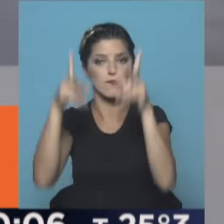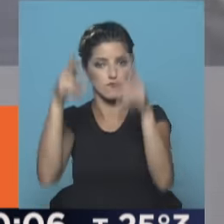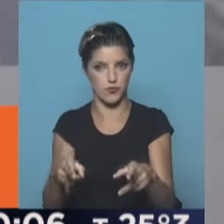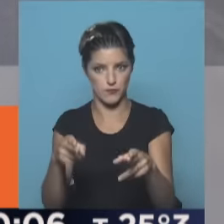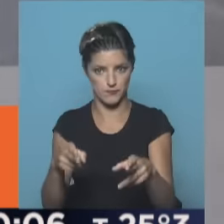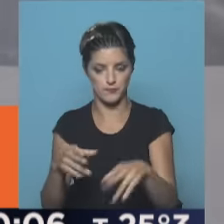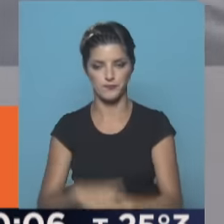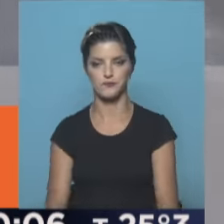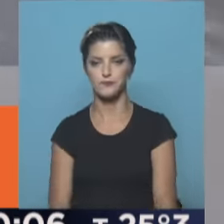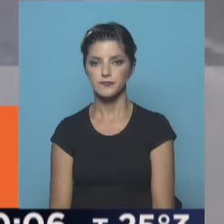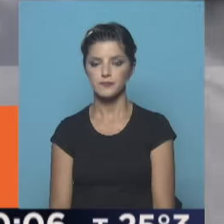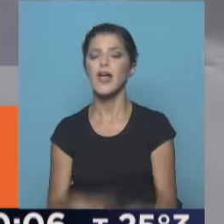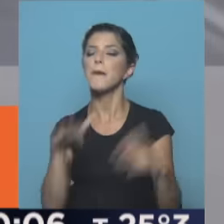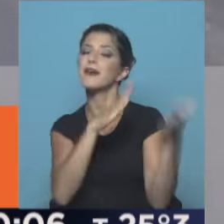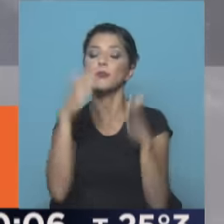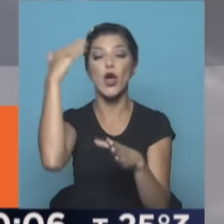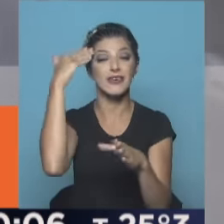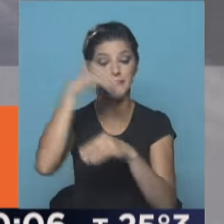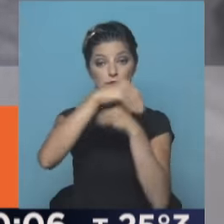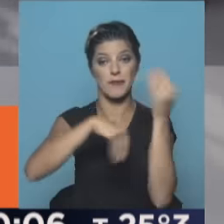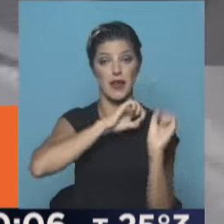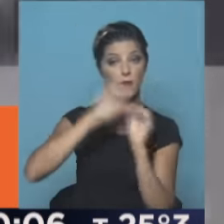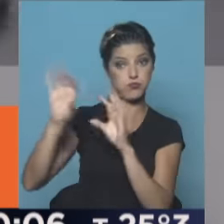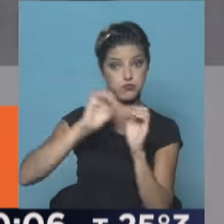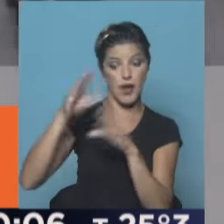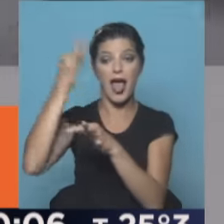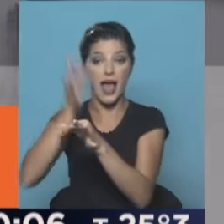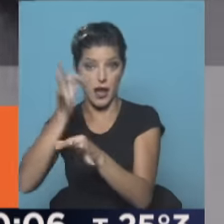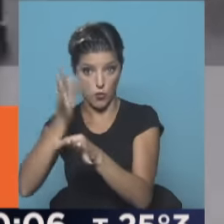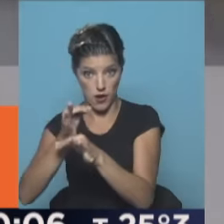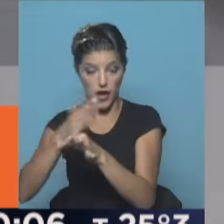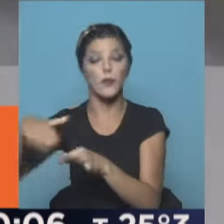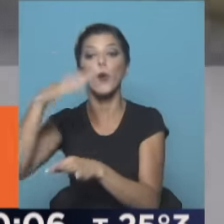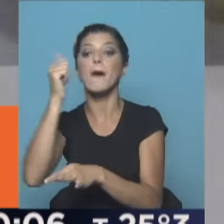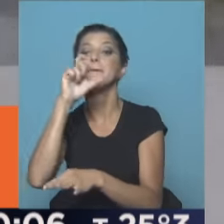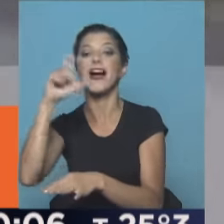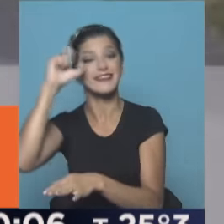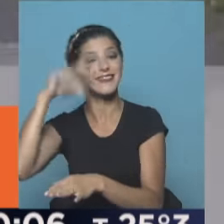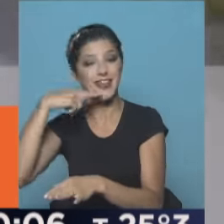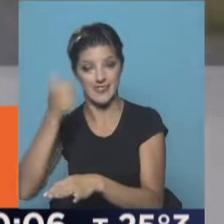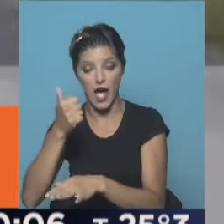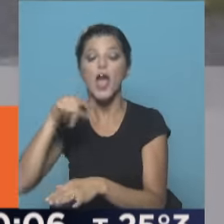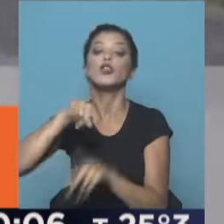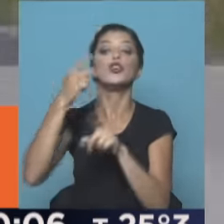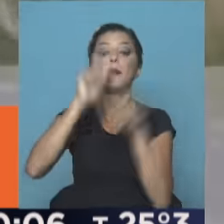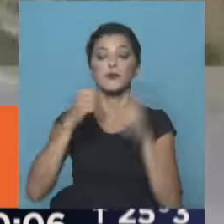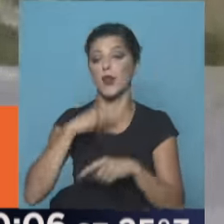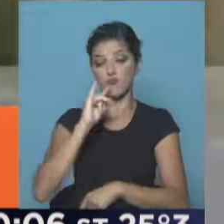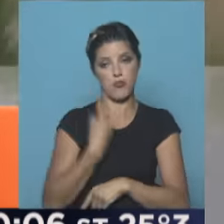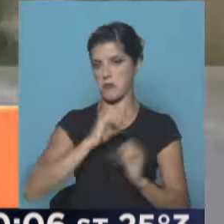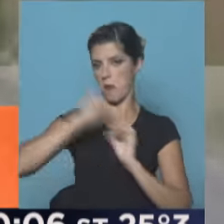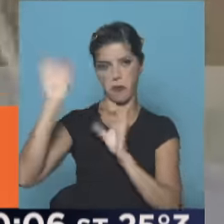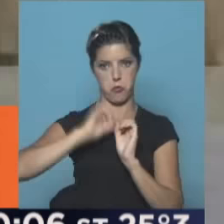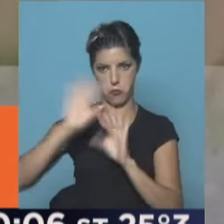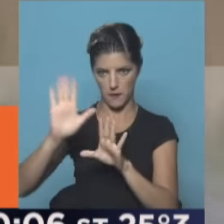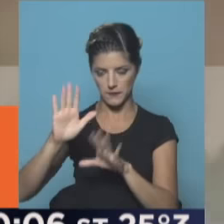roca. Al menos 15 familias fueron trasladadas a la escuela de Bárcena, mientras que otras personas decidieron autoevacuarse a raíz de